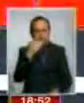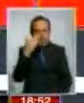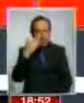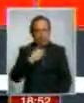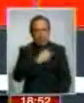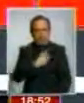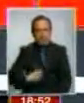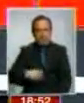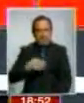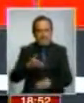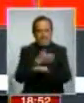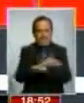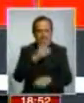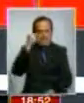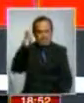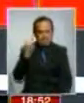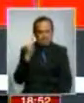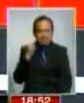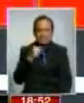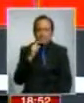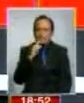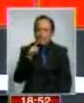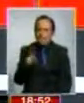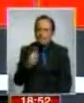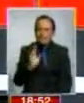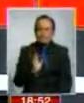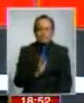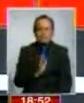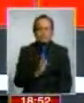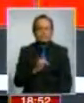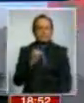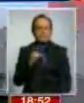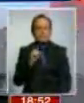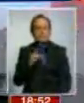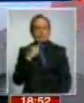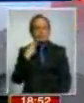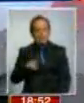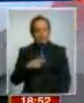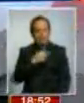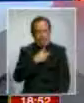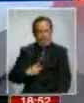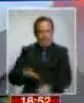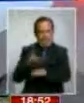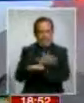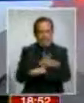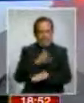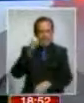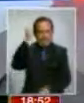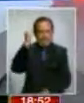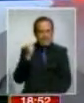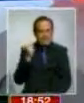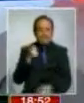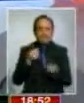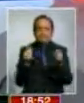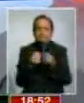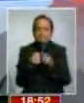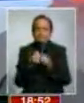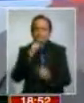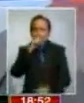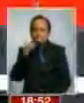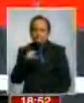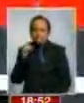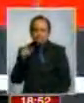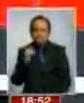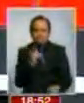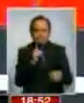gobierno de Sebastián Piñera, específicamente de Sebastián Piñera, está todavía en incógnita qué va a pasar con su